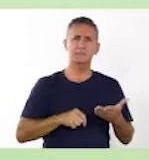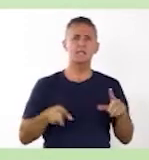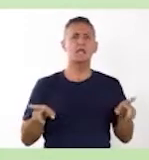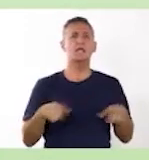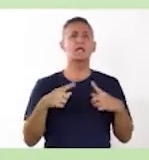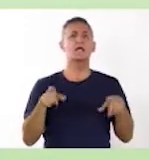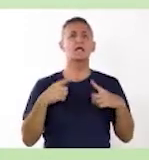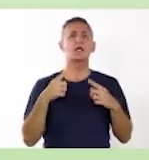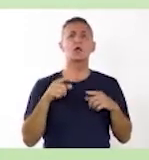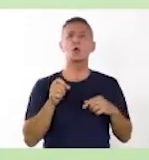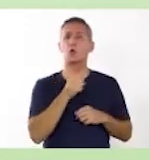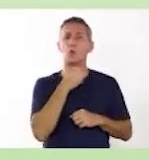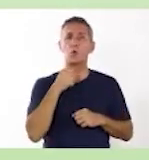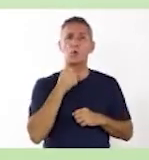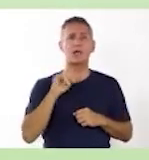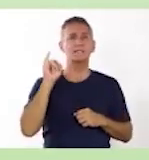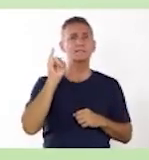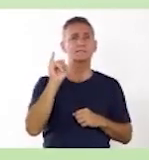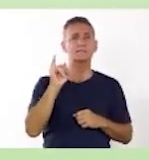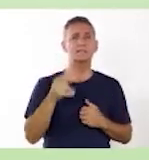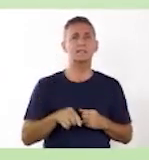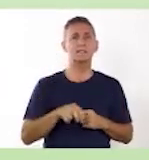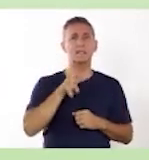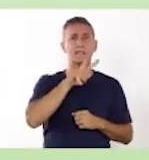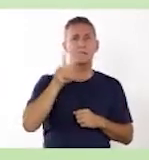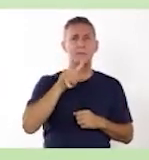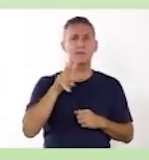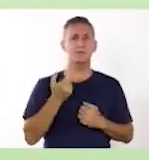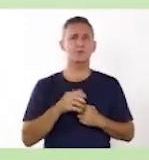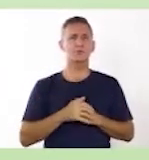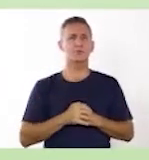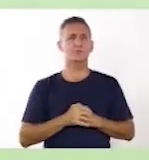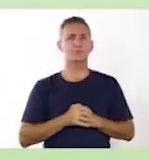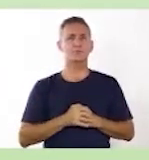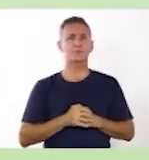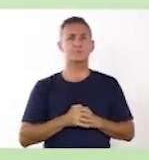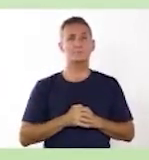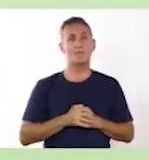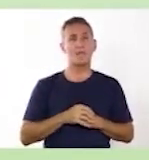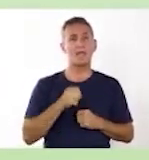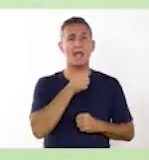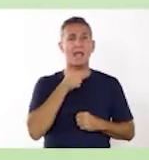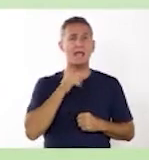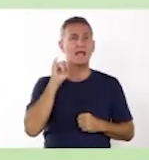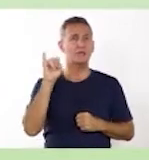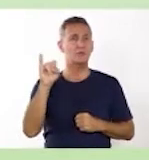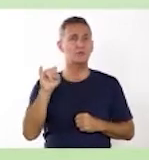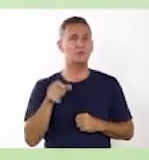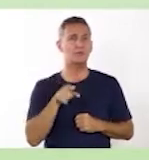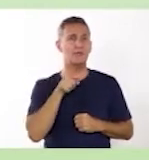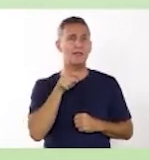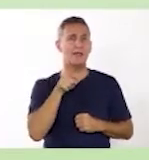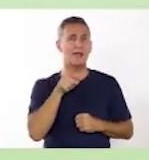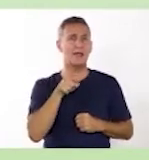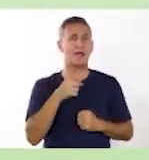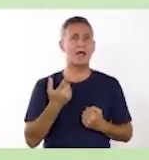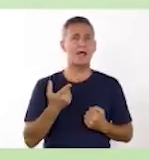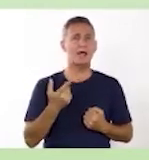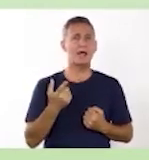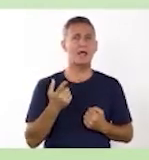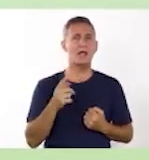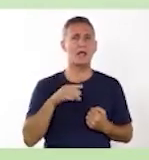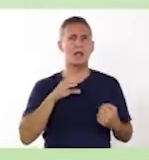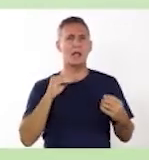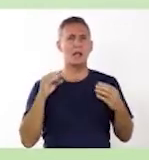literario de los cantos 6 y 22. En el canto 6 hay